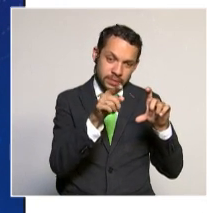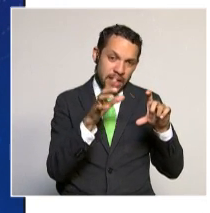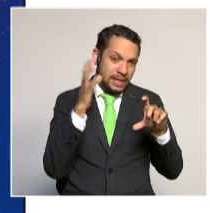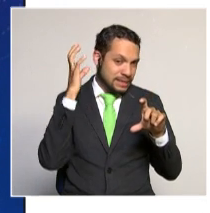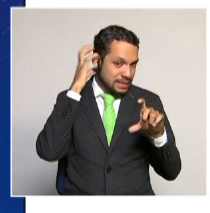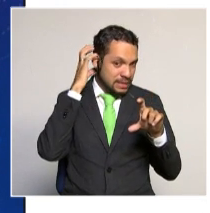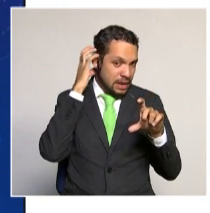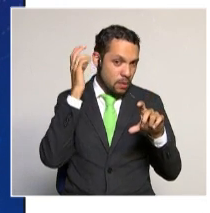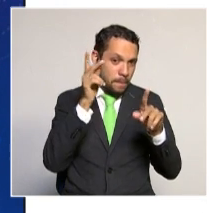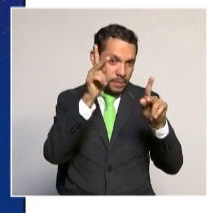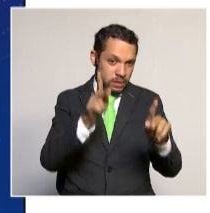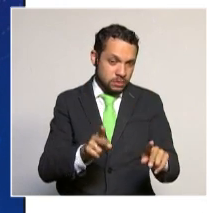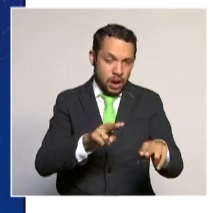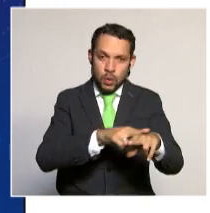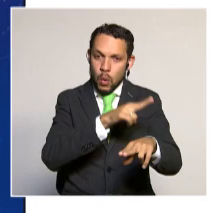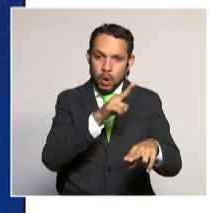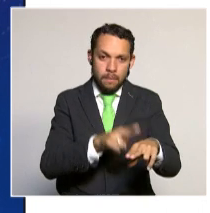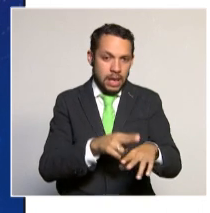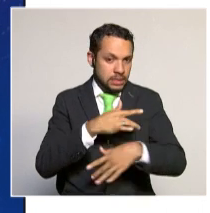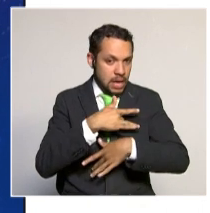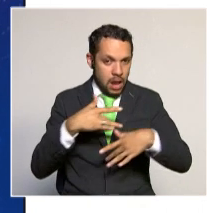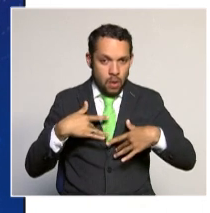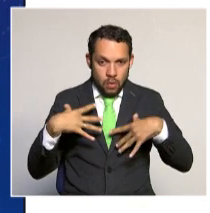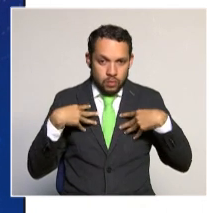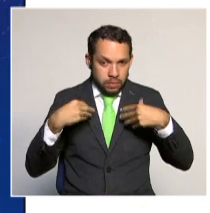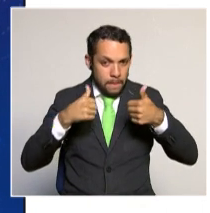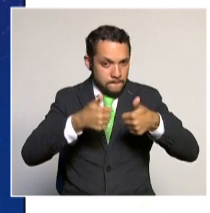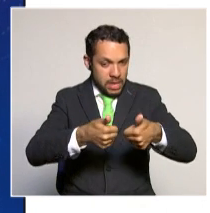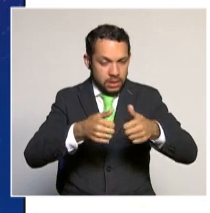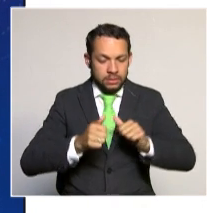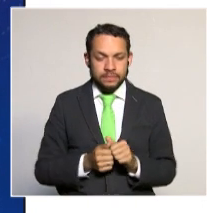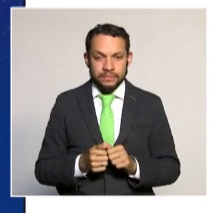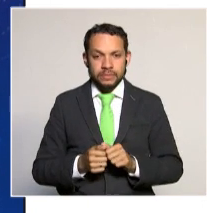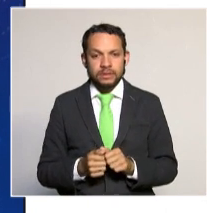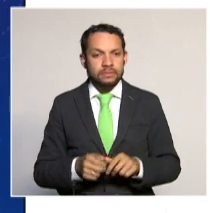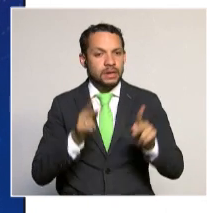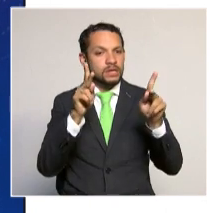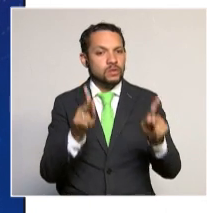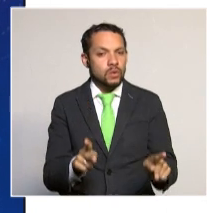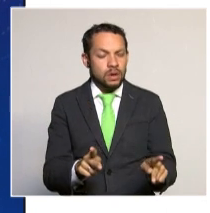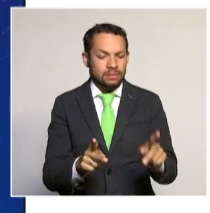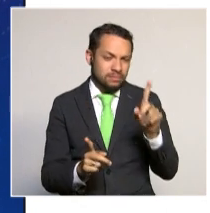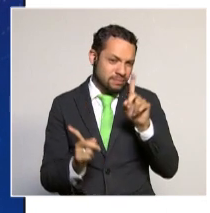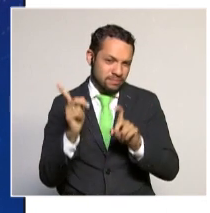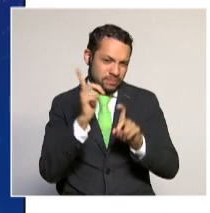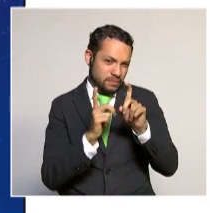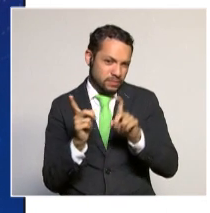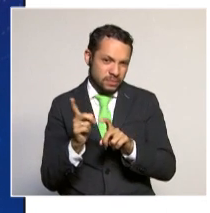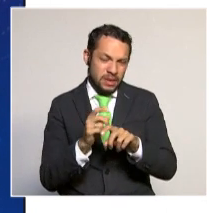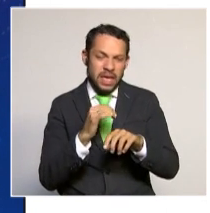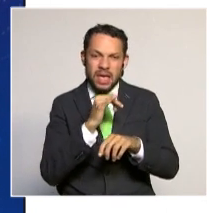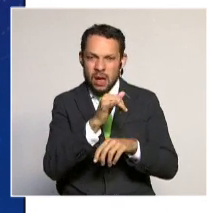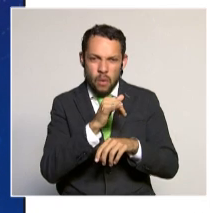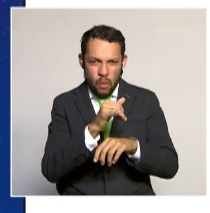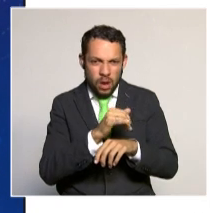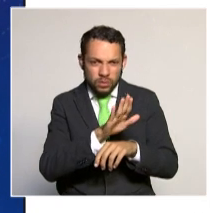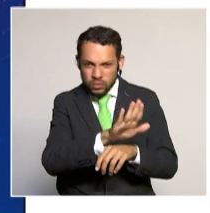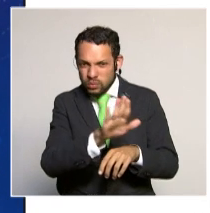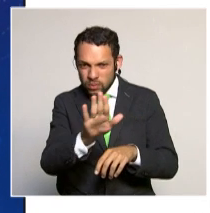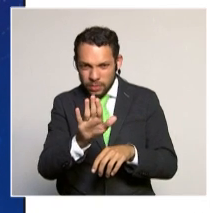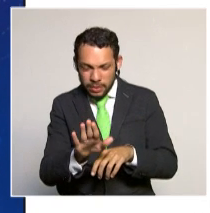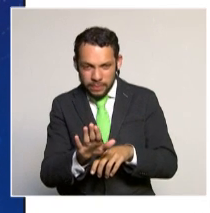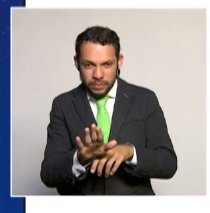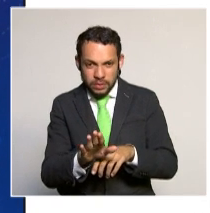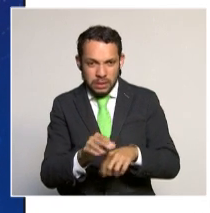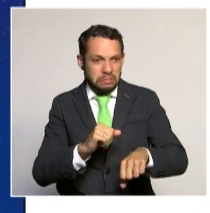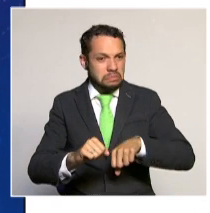una persona normal. Voy a hacer un ensayo. Esta persona básicamente puede ser como usted, señor televidente. Está